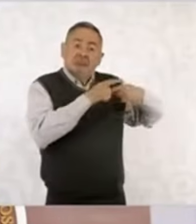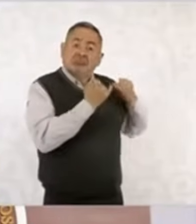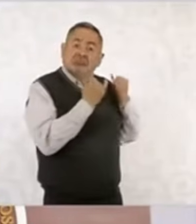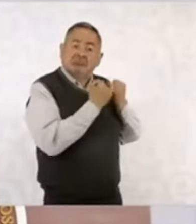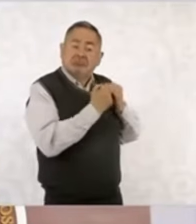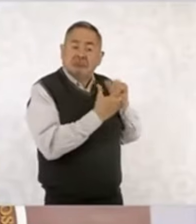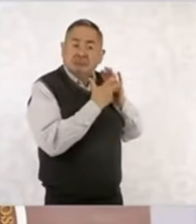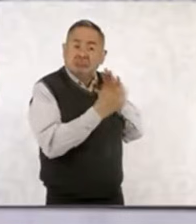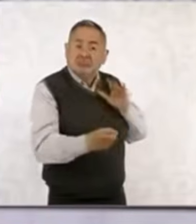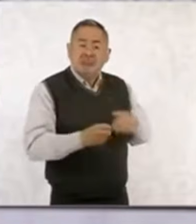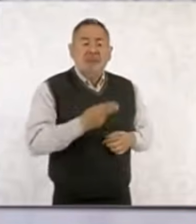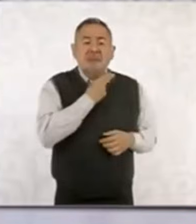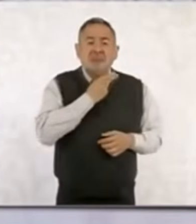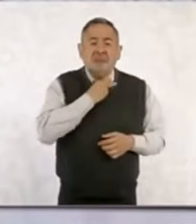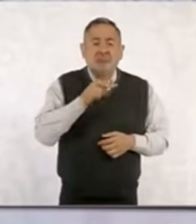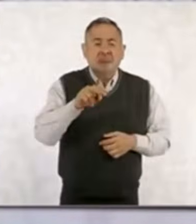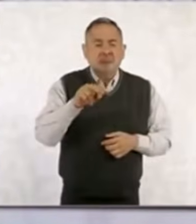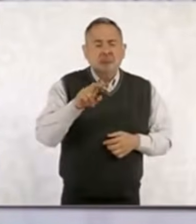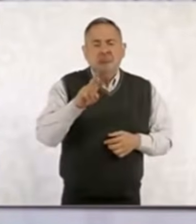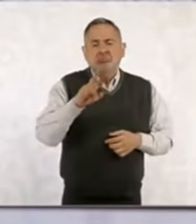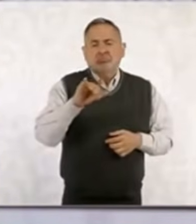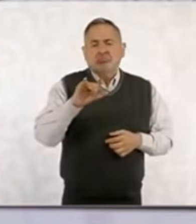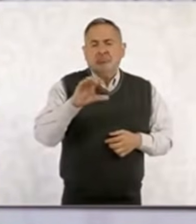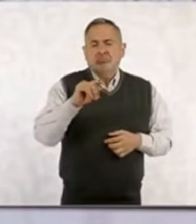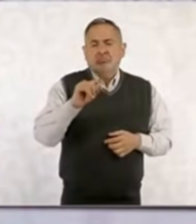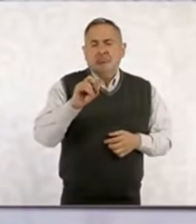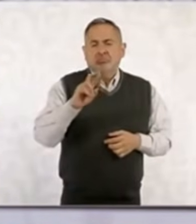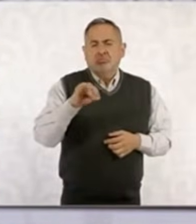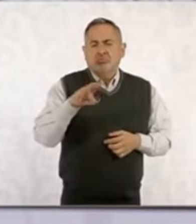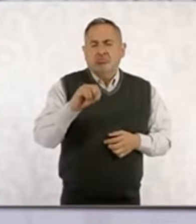que llegó al poder con un golpe de Estado contra Madero.